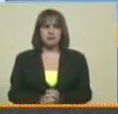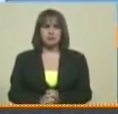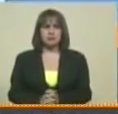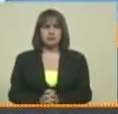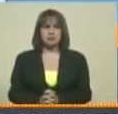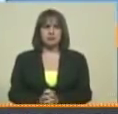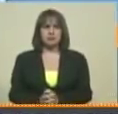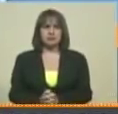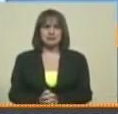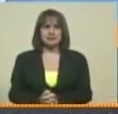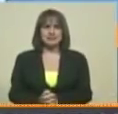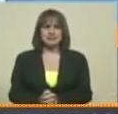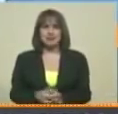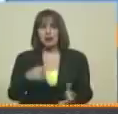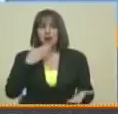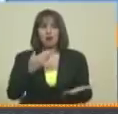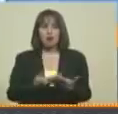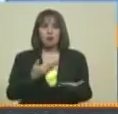lo pido.